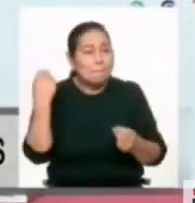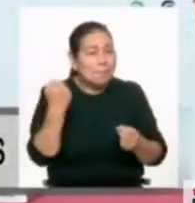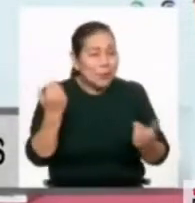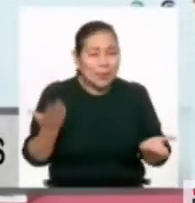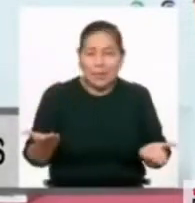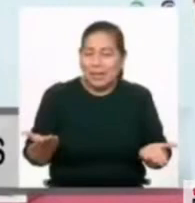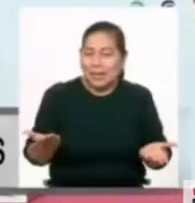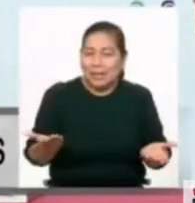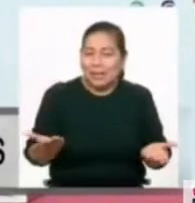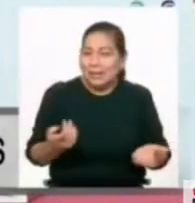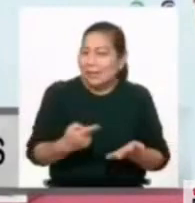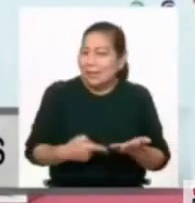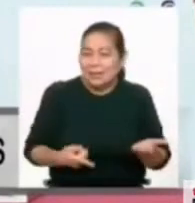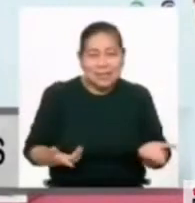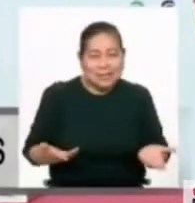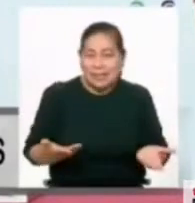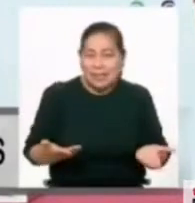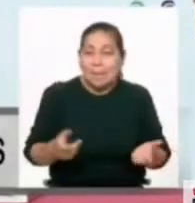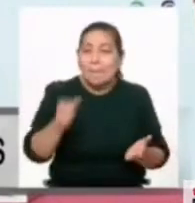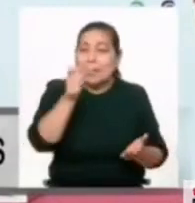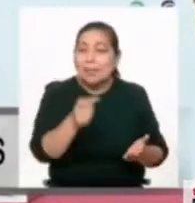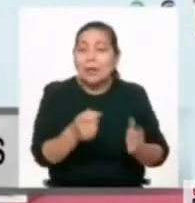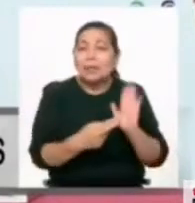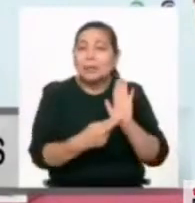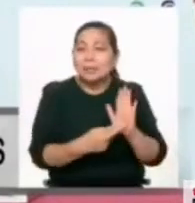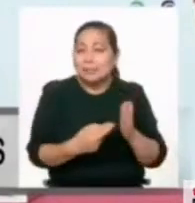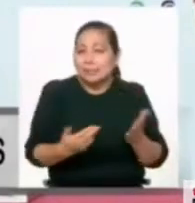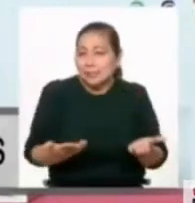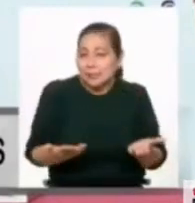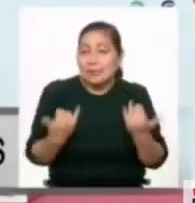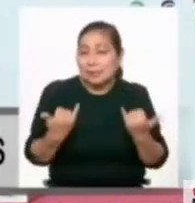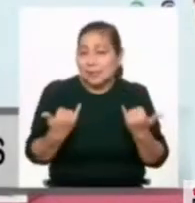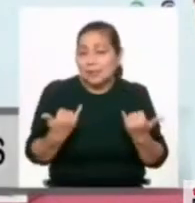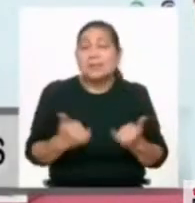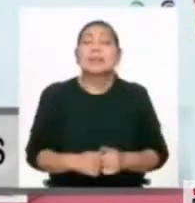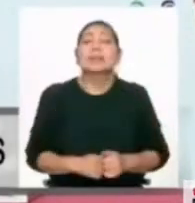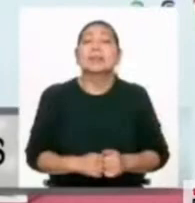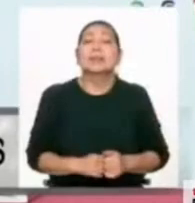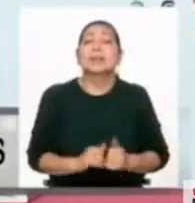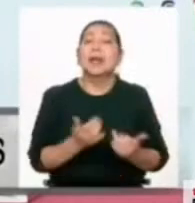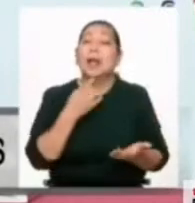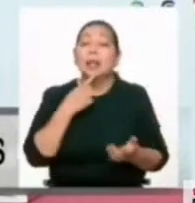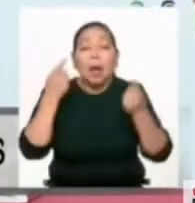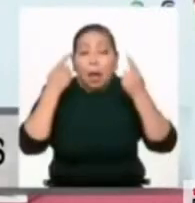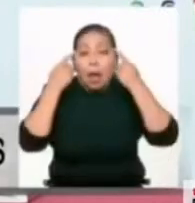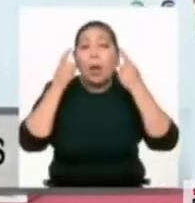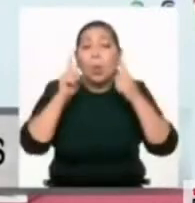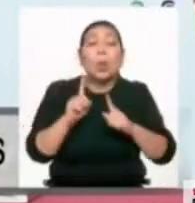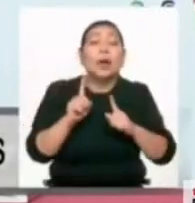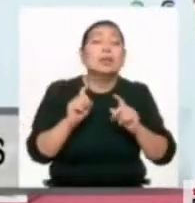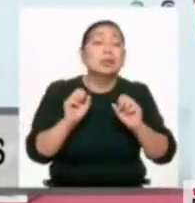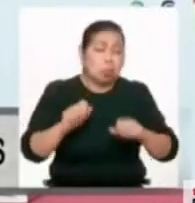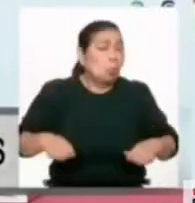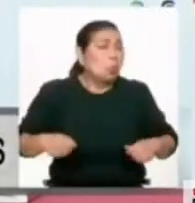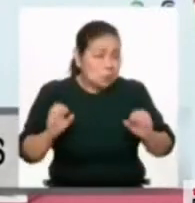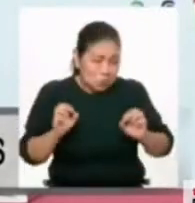poder, ¿no? O sea, a los representados, ¿no? Y en esa forma llevamos estos acuerdos. ¿Que hay